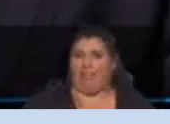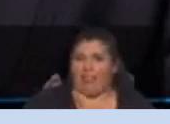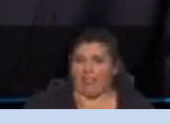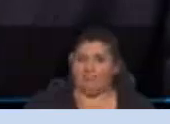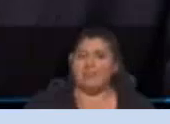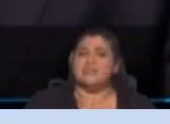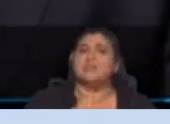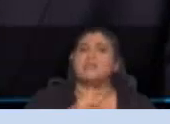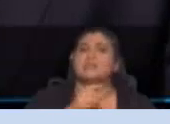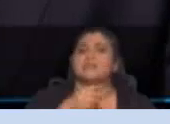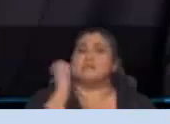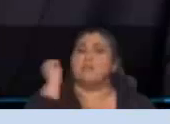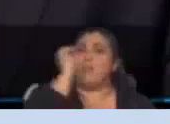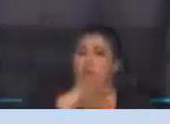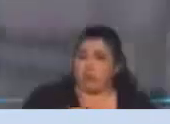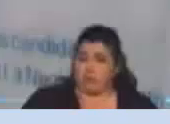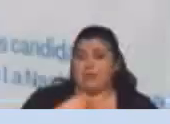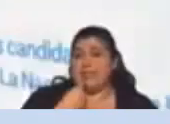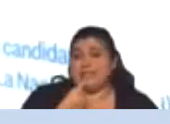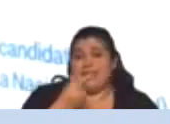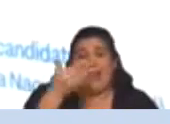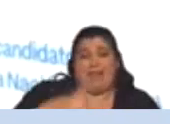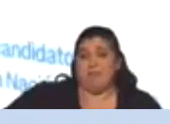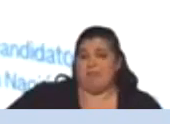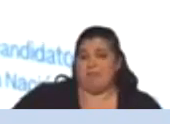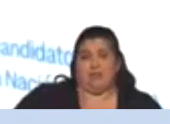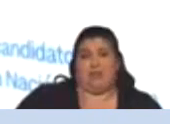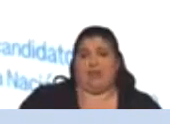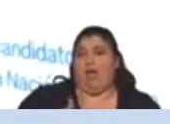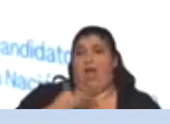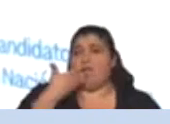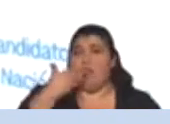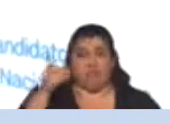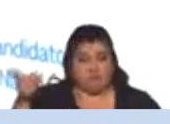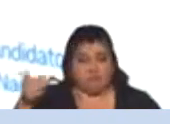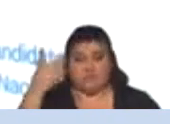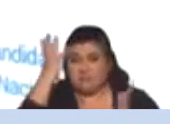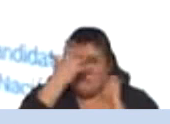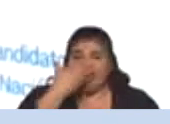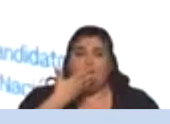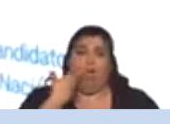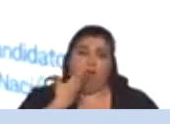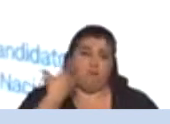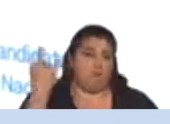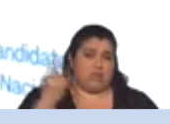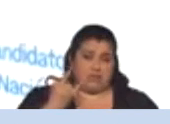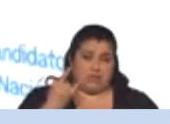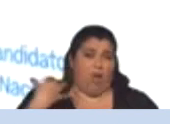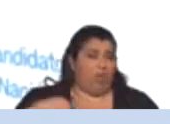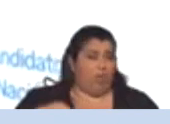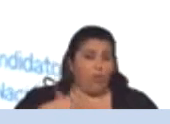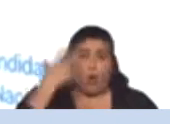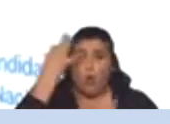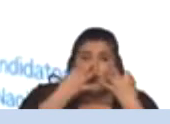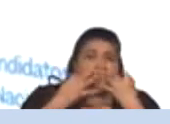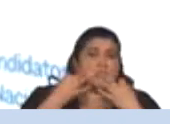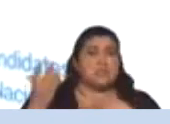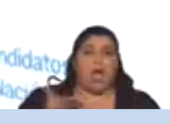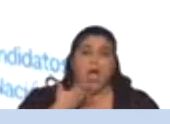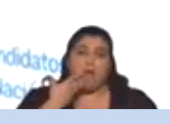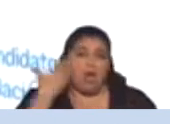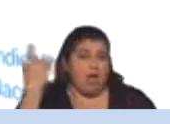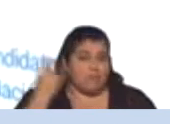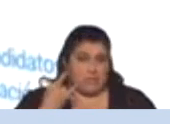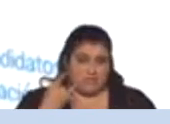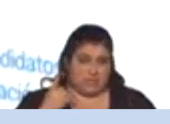de bullrich hacia m hay un límite no se puede mentir y Miley mintió y va a tener que dar explicaciones en la justicia por las mentiras que ha dicho